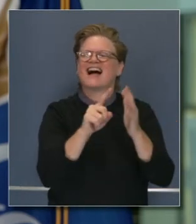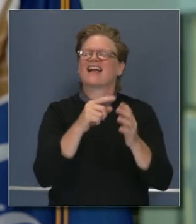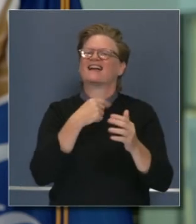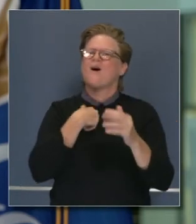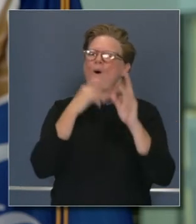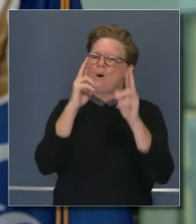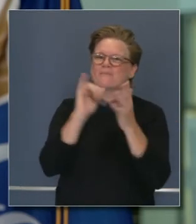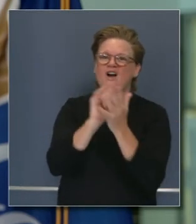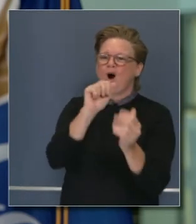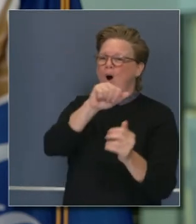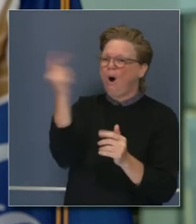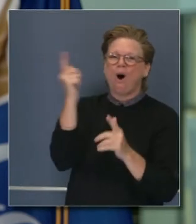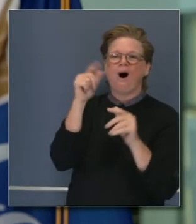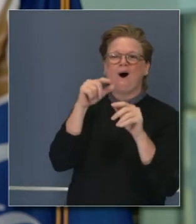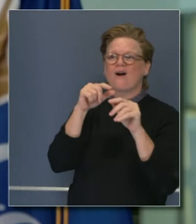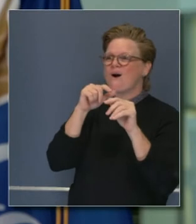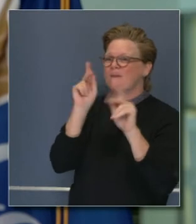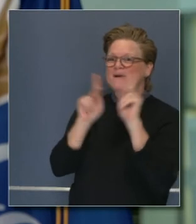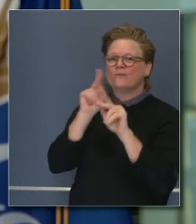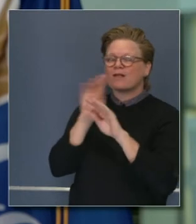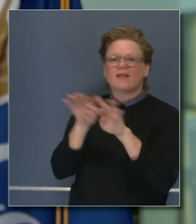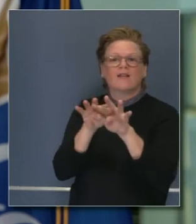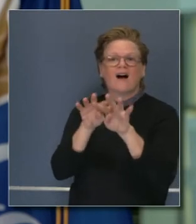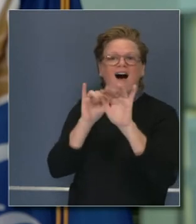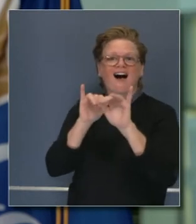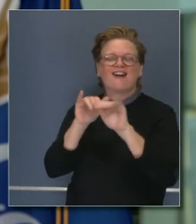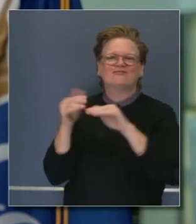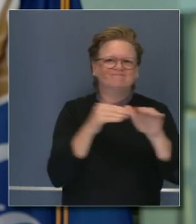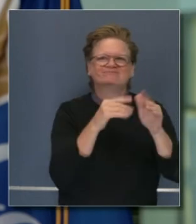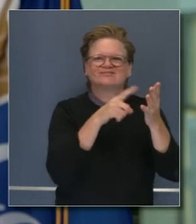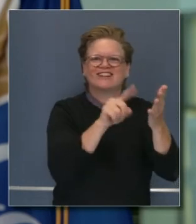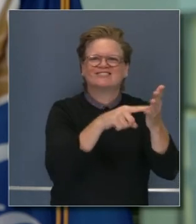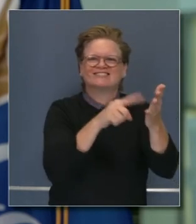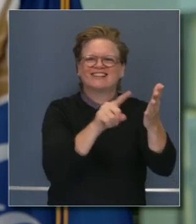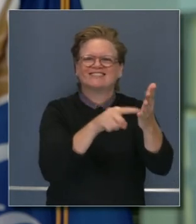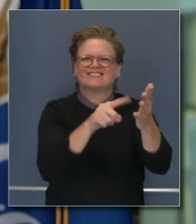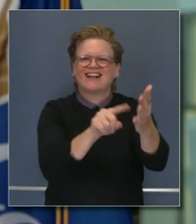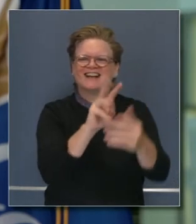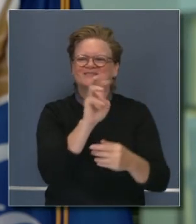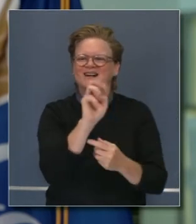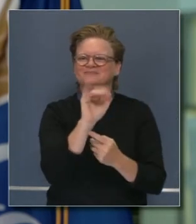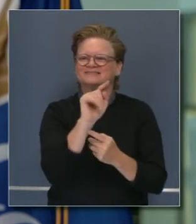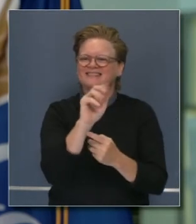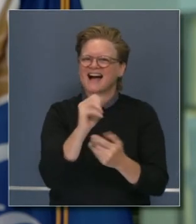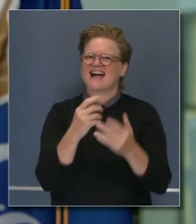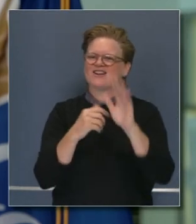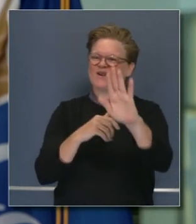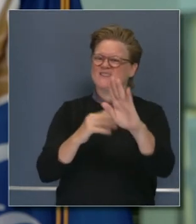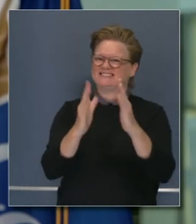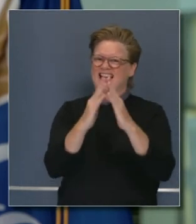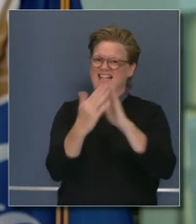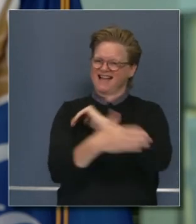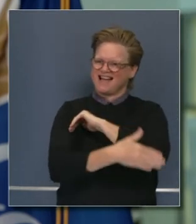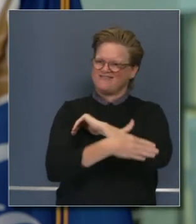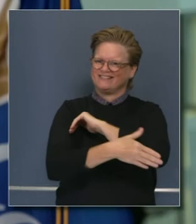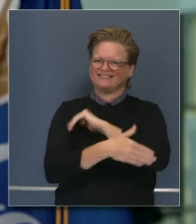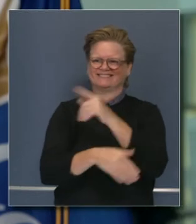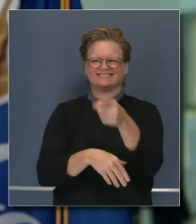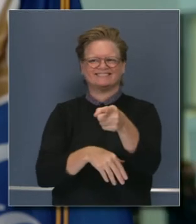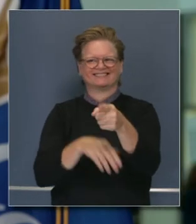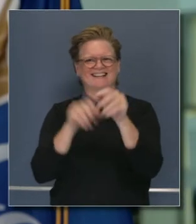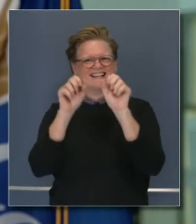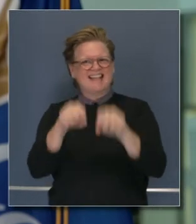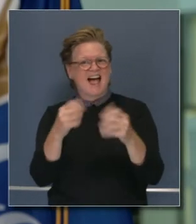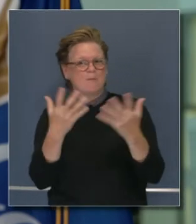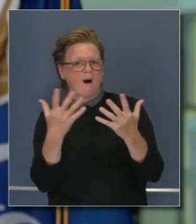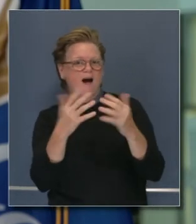covid19.ca.gov para que vean dónde está su propio condado, las industrias dentro de su condado, cómo han sido impactadas. Pero todo lo que dijo